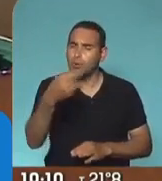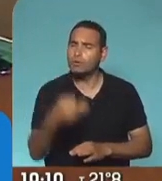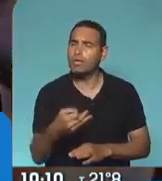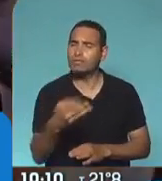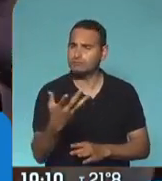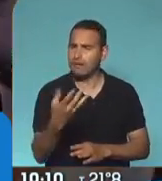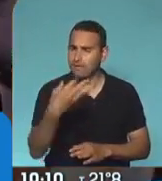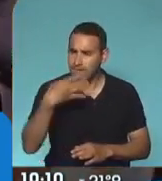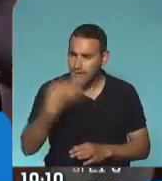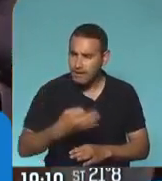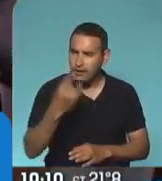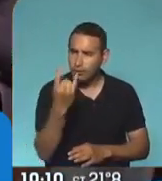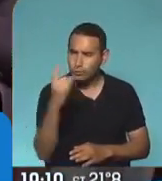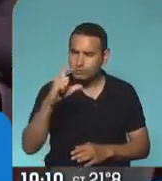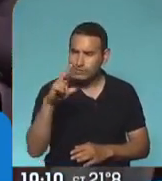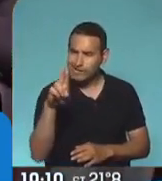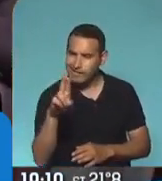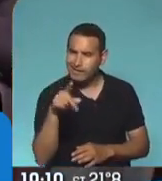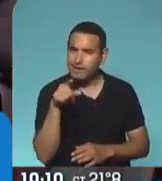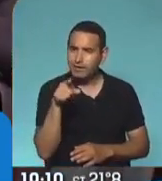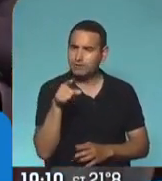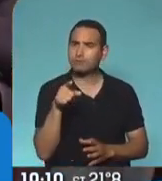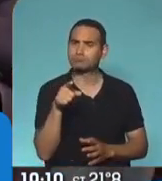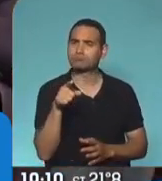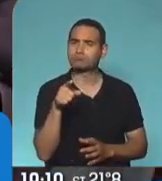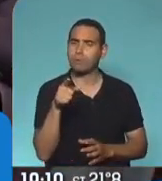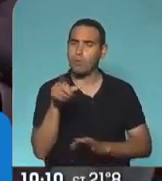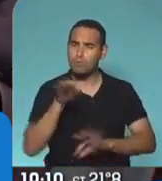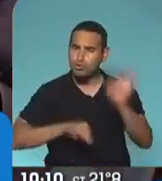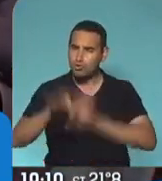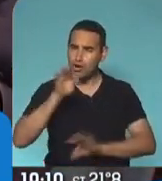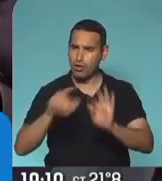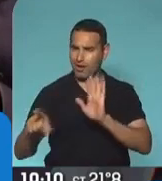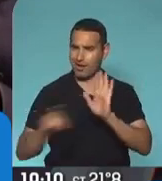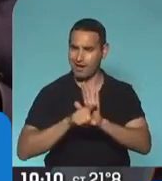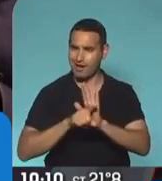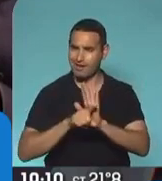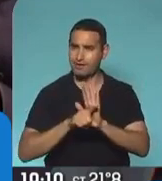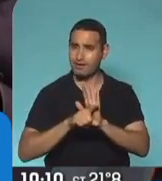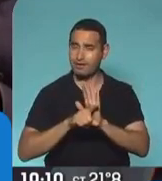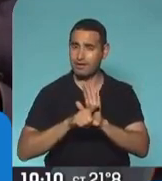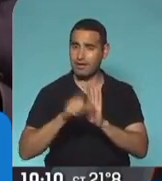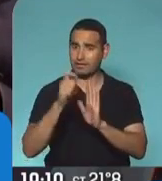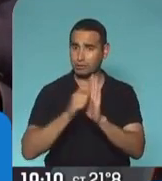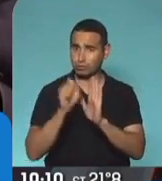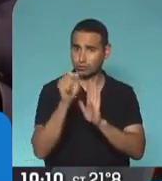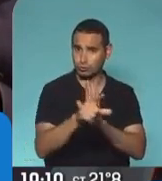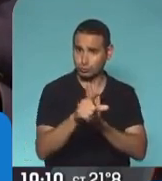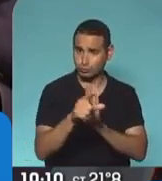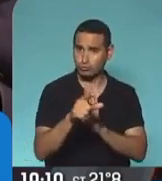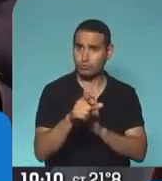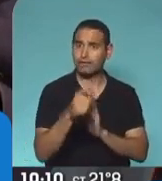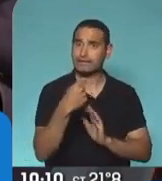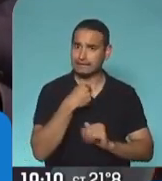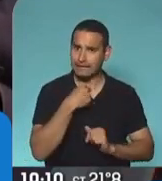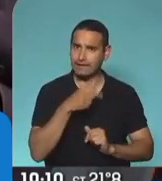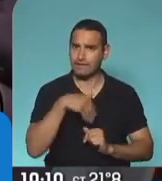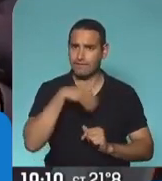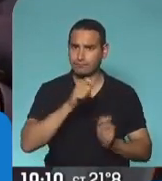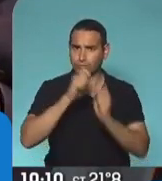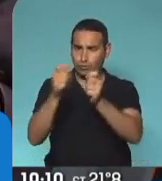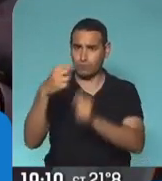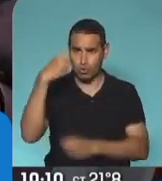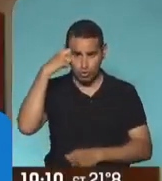cierto que la Unión Cívica Radical hace suyo como proyecto de ley el texto escrito por Rubinstein y va a intentar que se trate en el